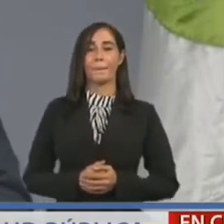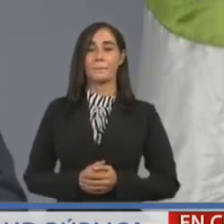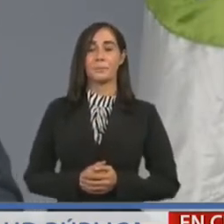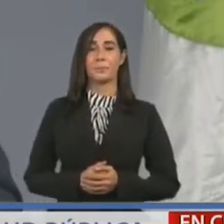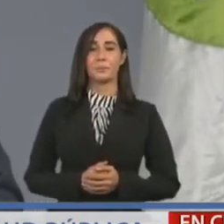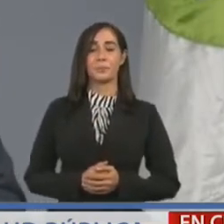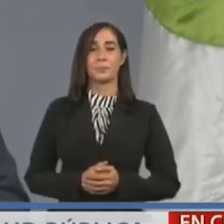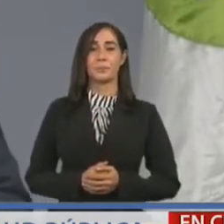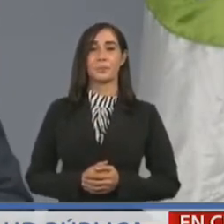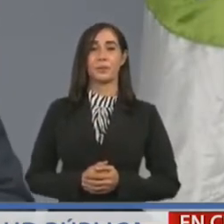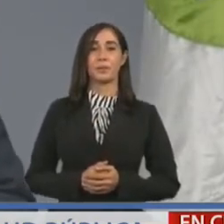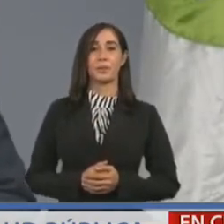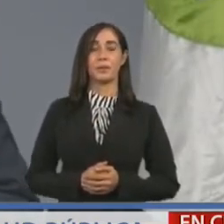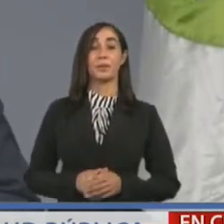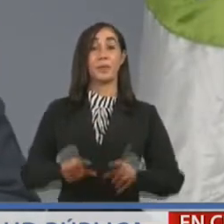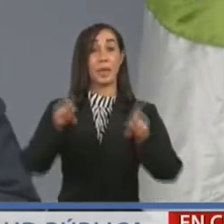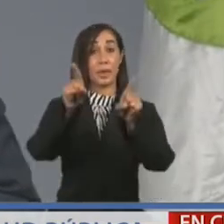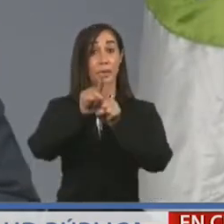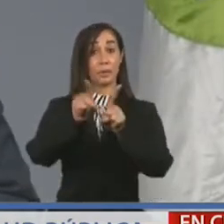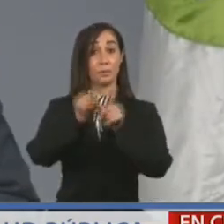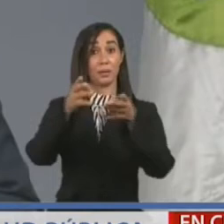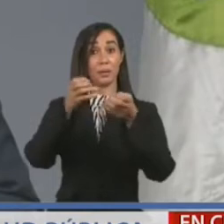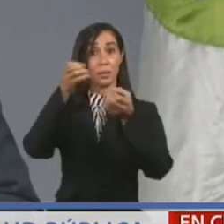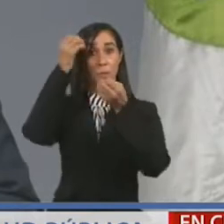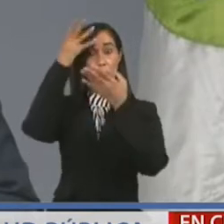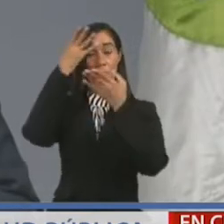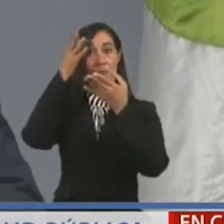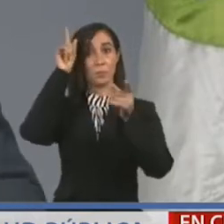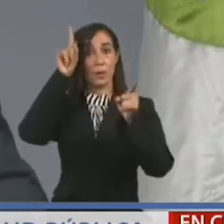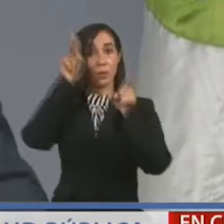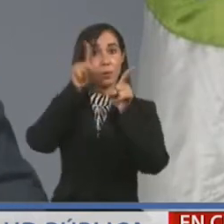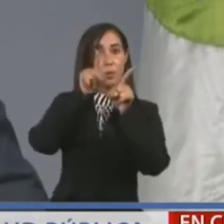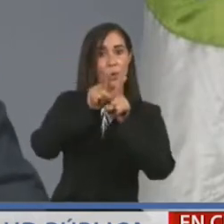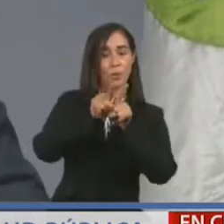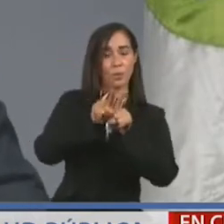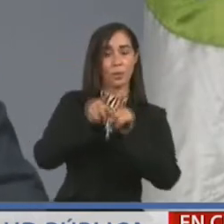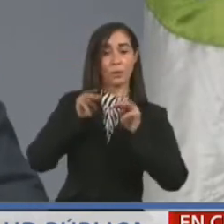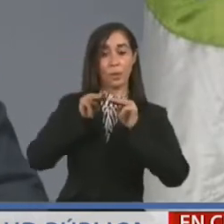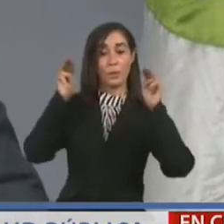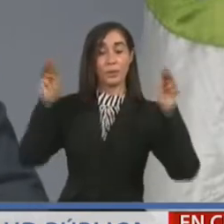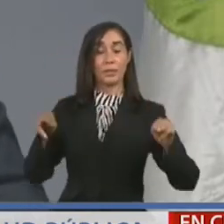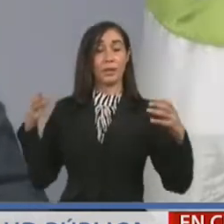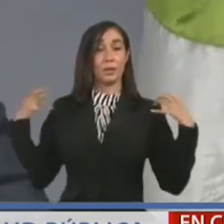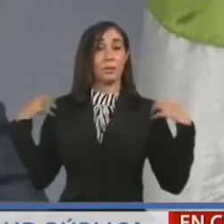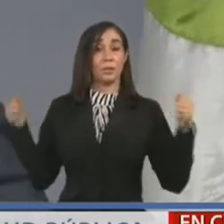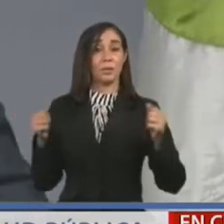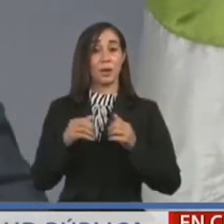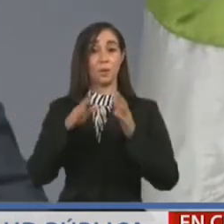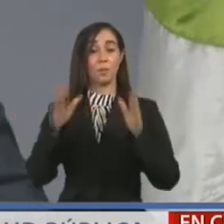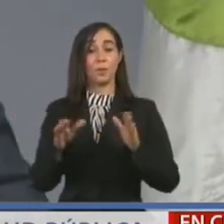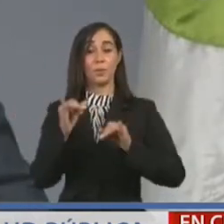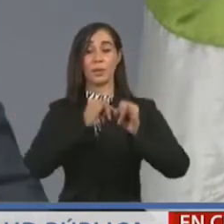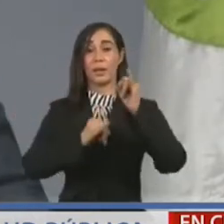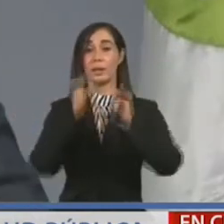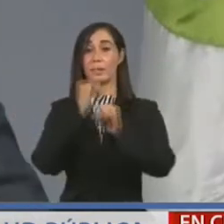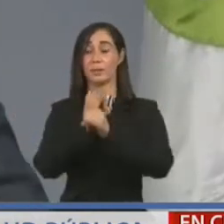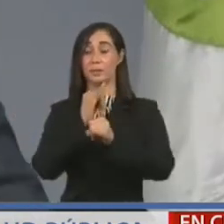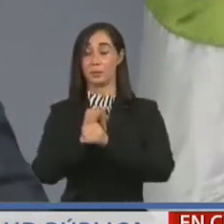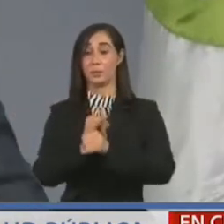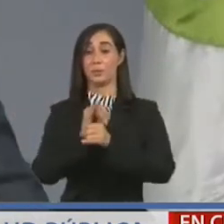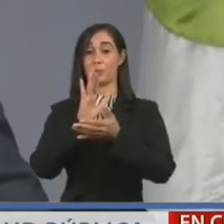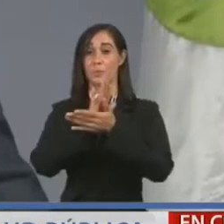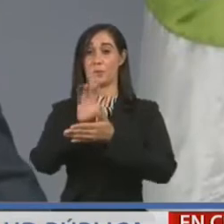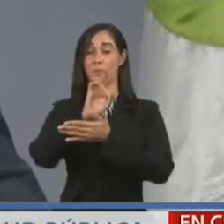informar de un acuerdo que se ha hecho entre el Ministerio de Salud Pública y el Instituto Tecnológico de Santo Domingo